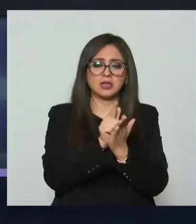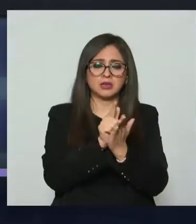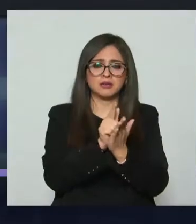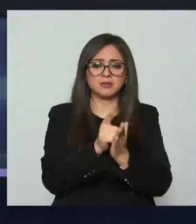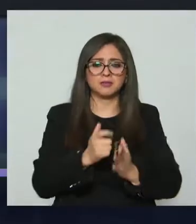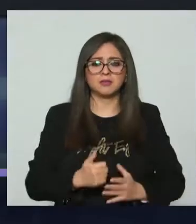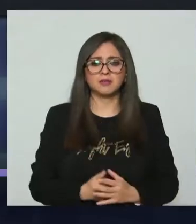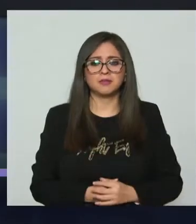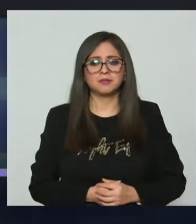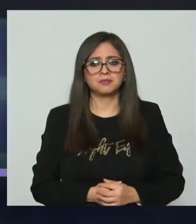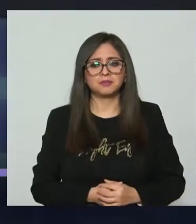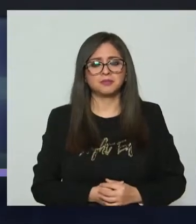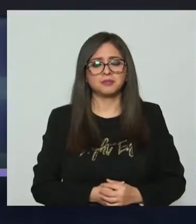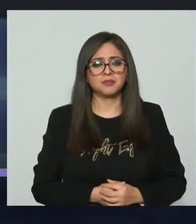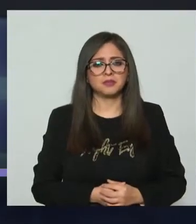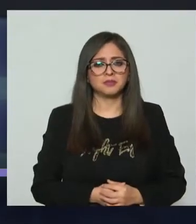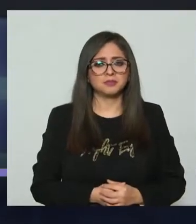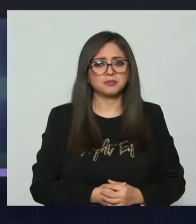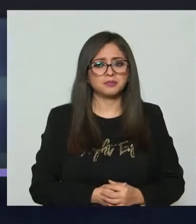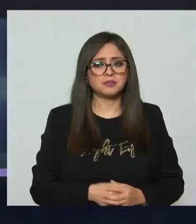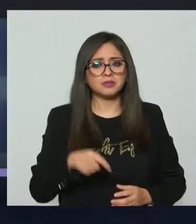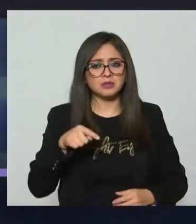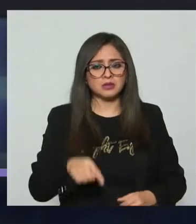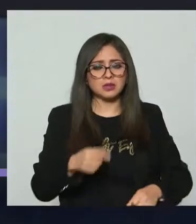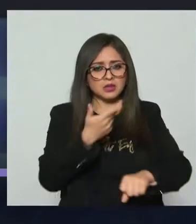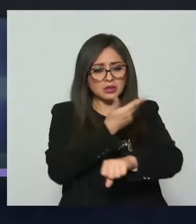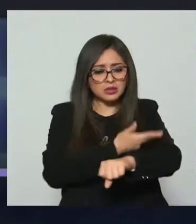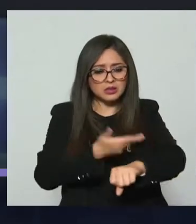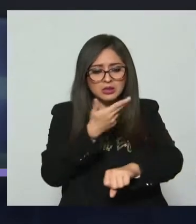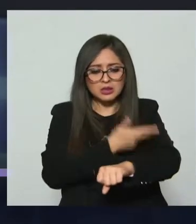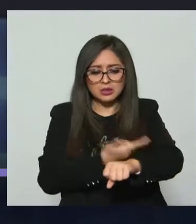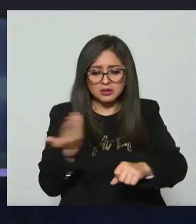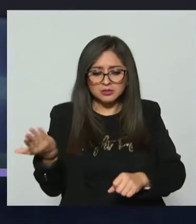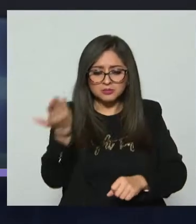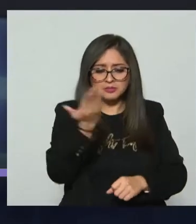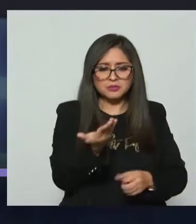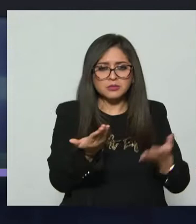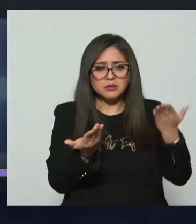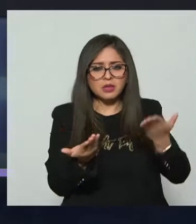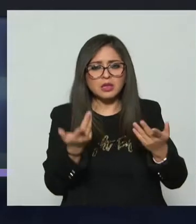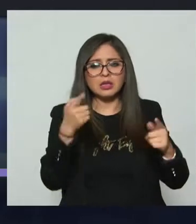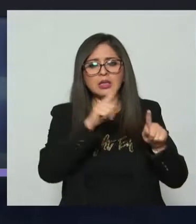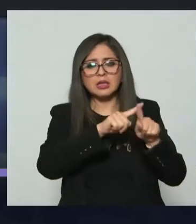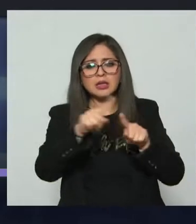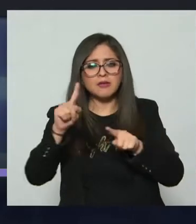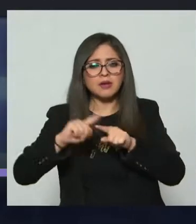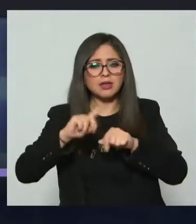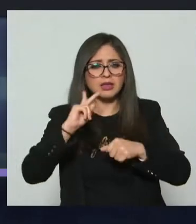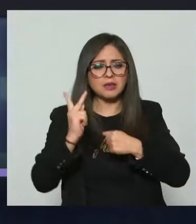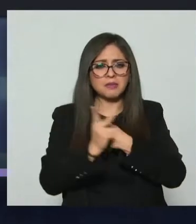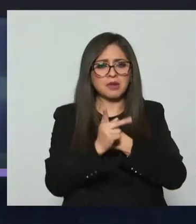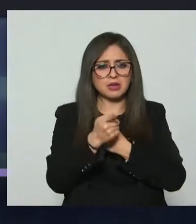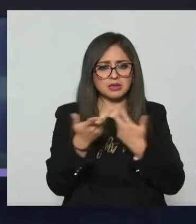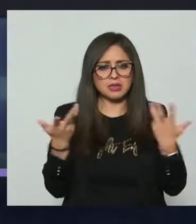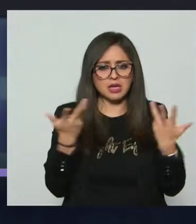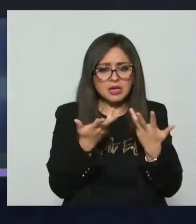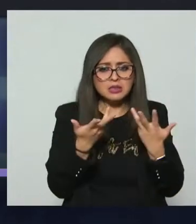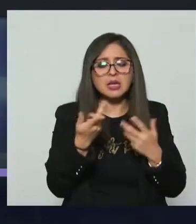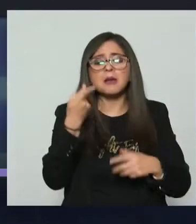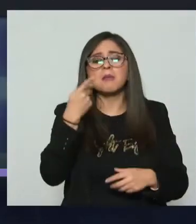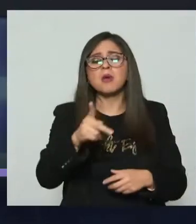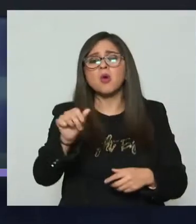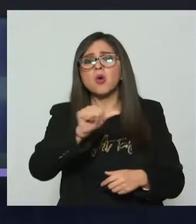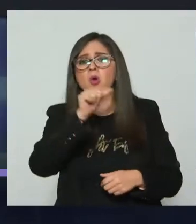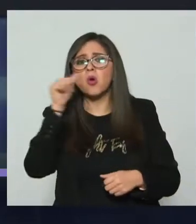En todo este proceso hay una especie de derecho comparativo que se hace con otros países. Otros países han resuelto esto bajo la